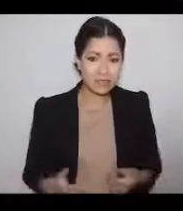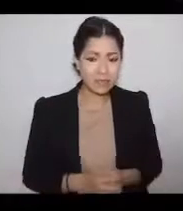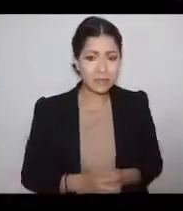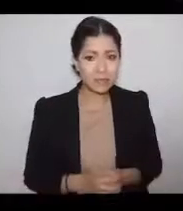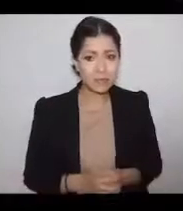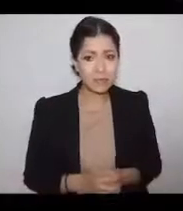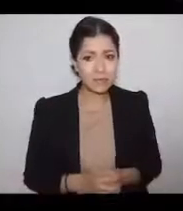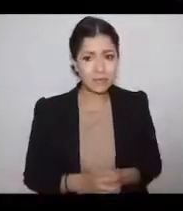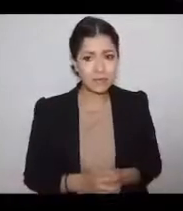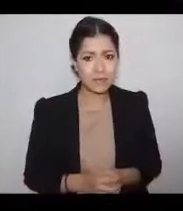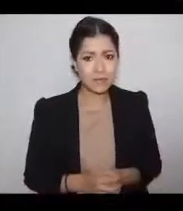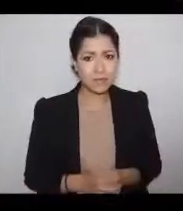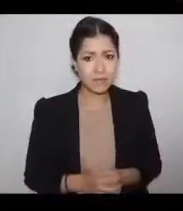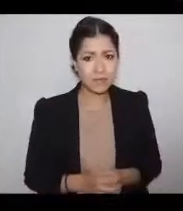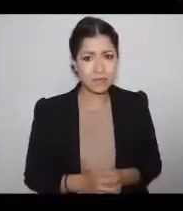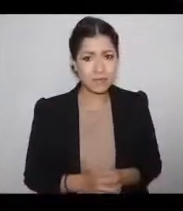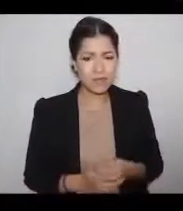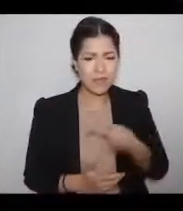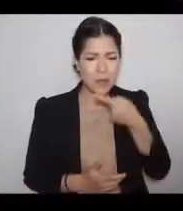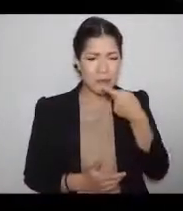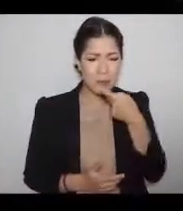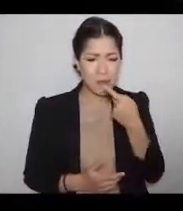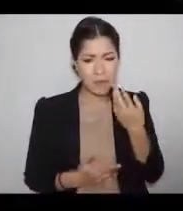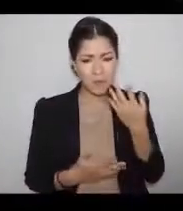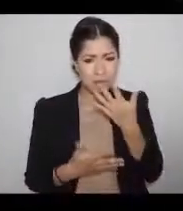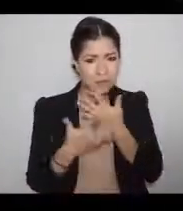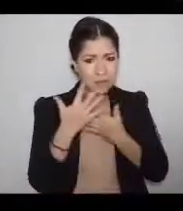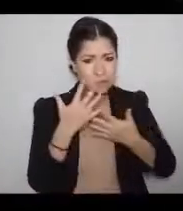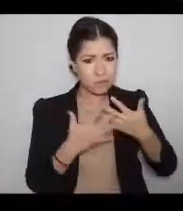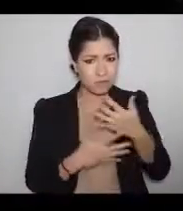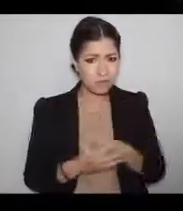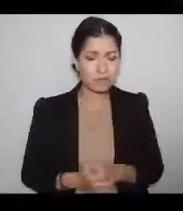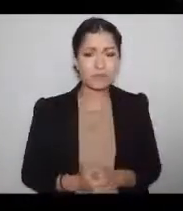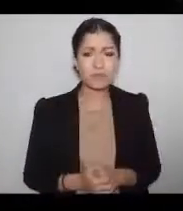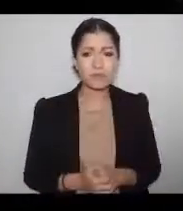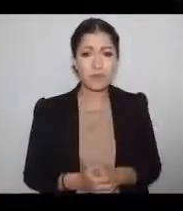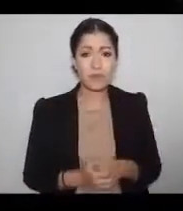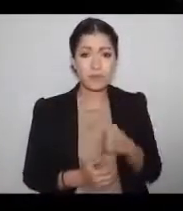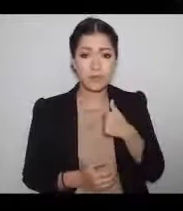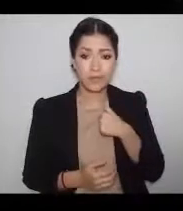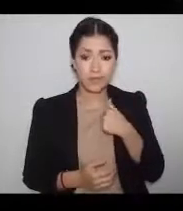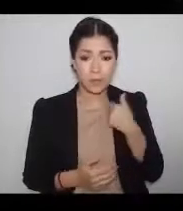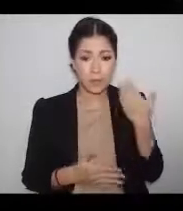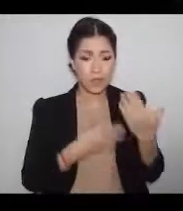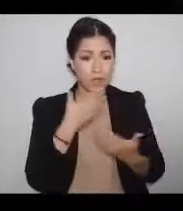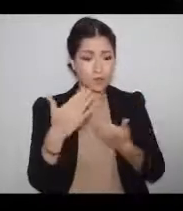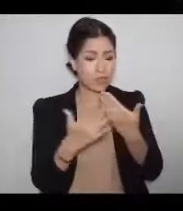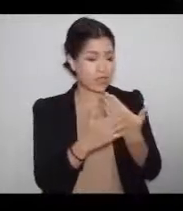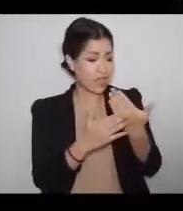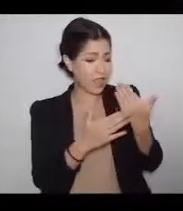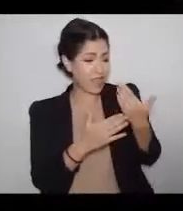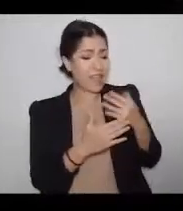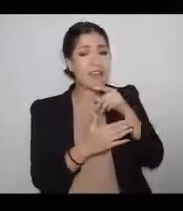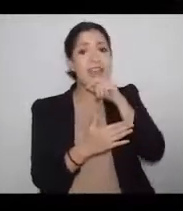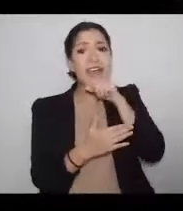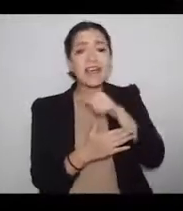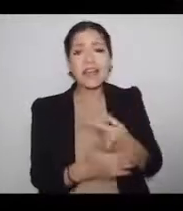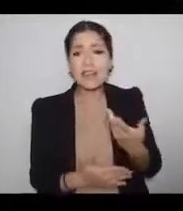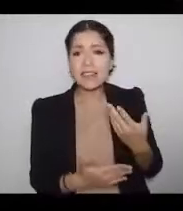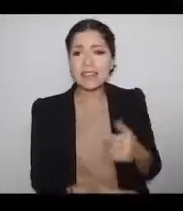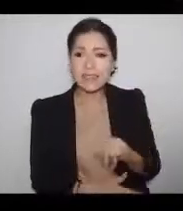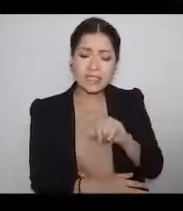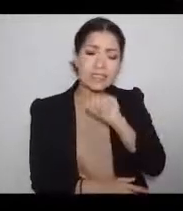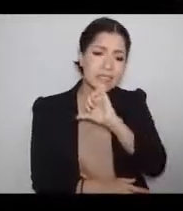Berlín, Anaís, en Rostock. Estudié en Wittenberg, compré una biblioteca en